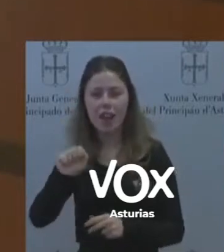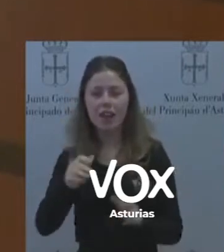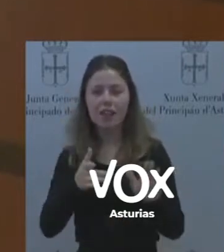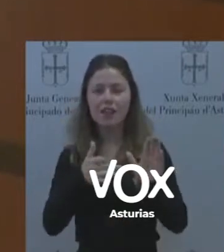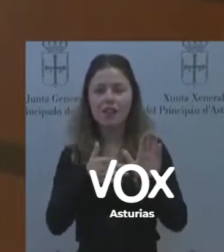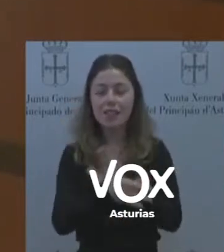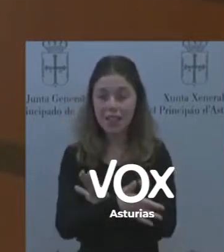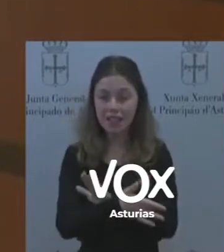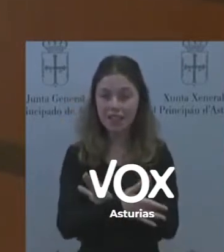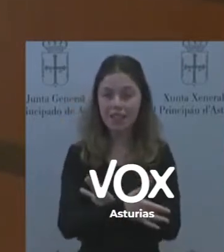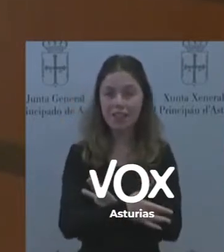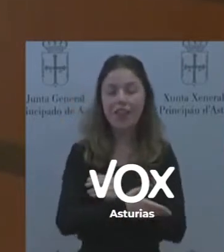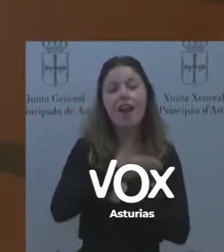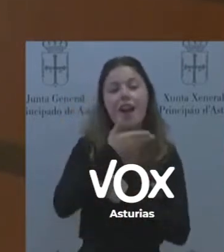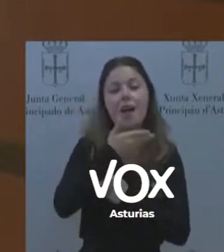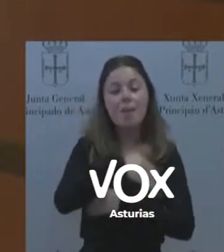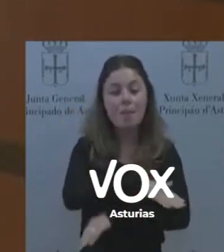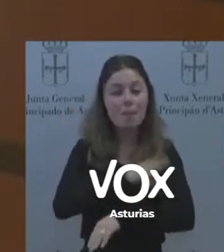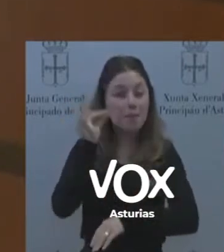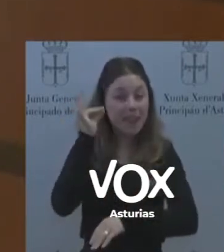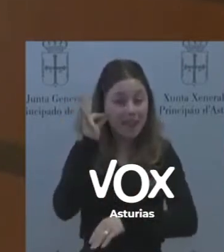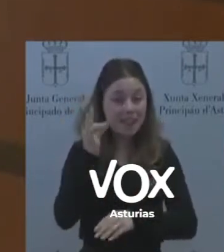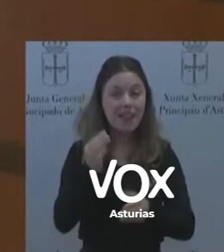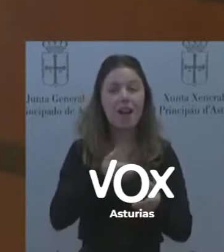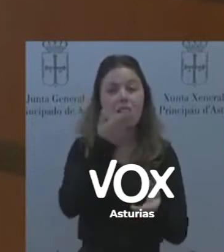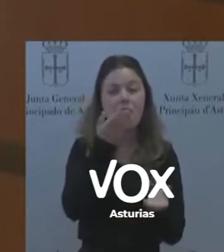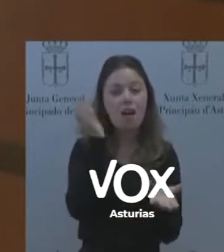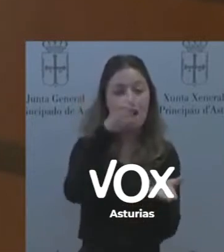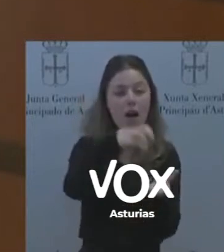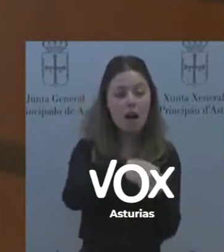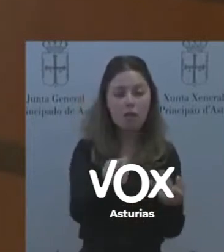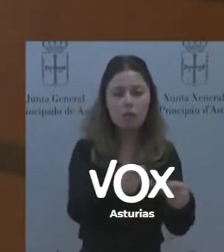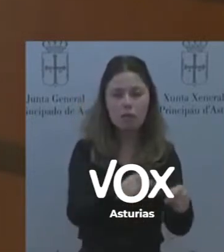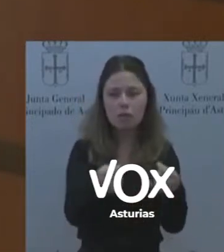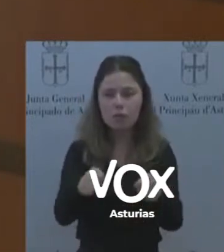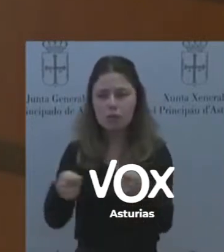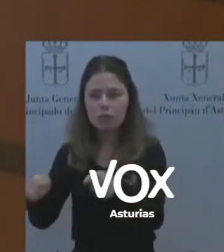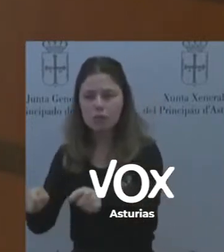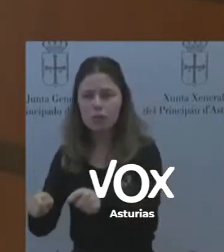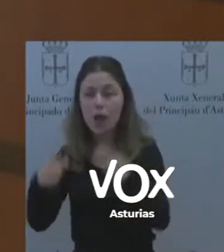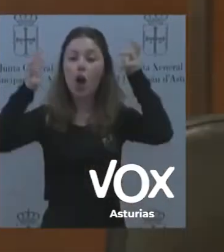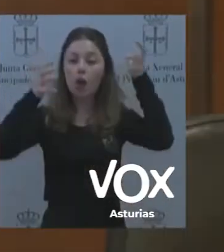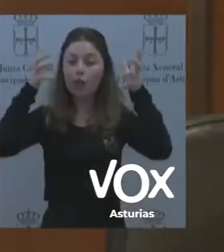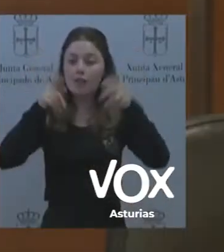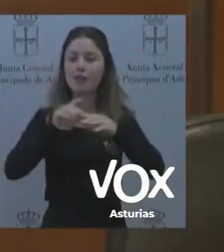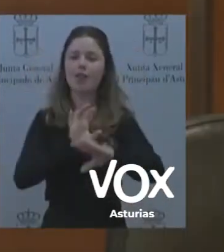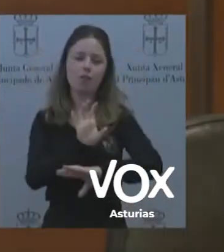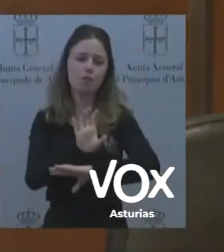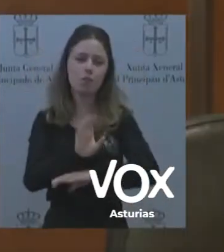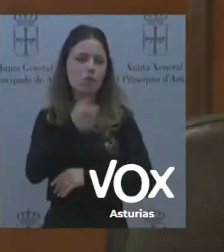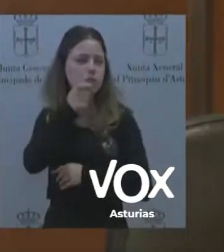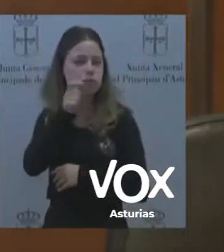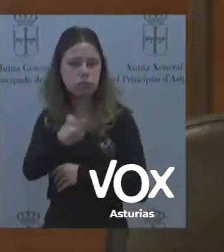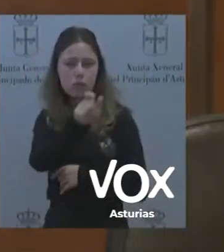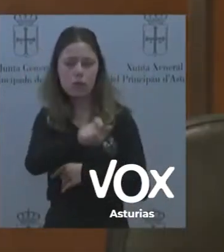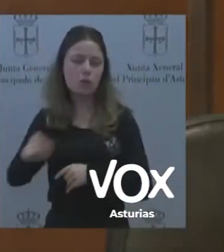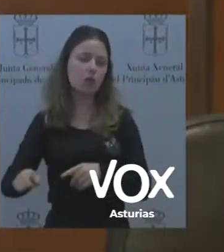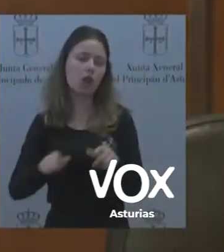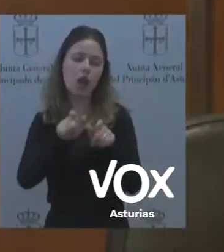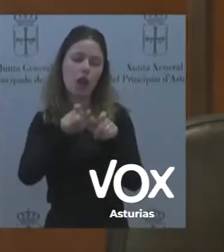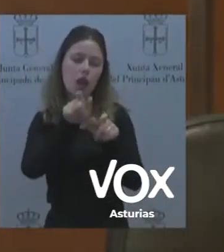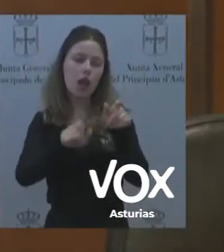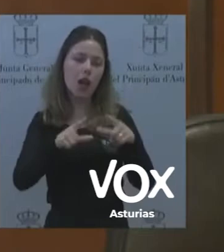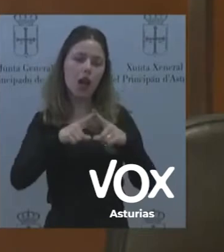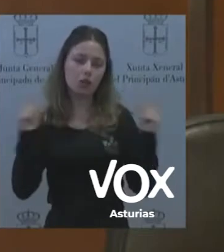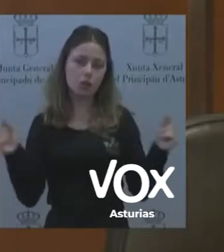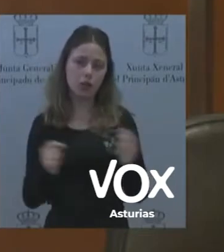que ha protegido al lobo. ¿De qué se ríe aquí? ¿De los asturianos? ¿De los ganaderos asturianos? Y usted no trajo nada. ¿Qué es lo que trajo? ¿Una